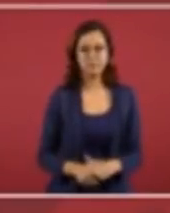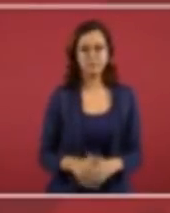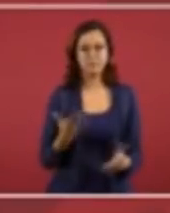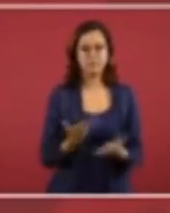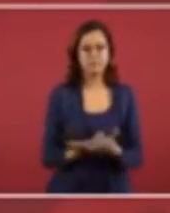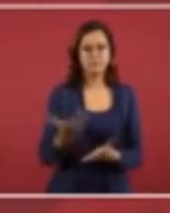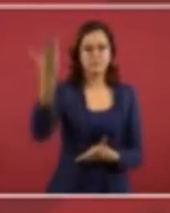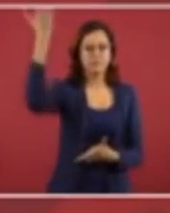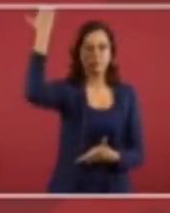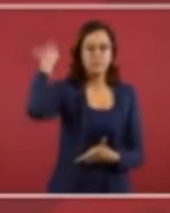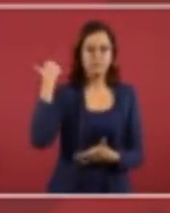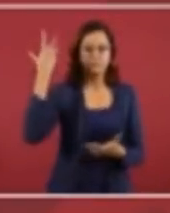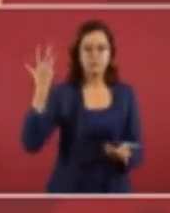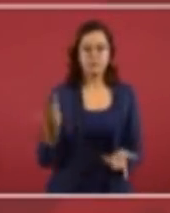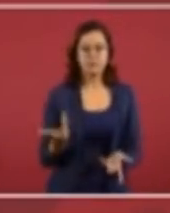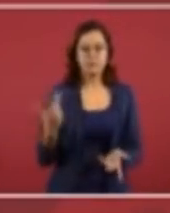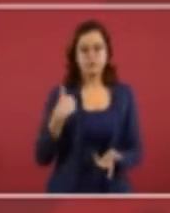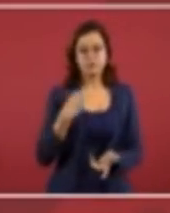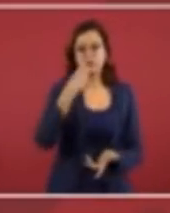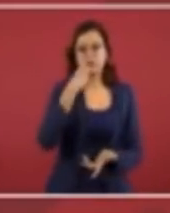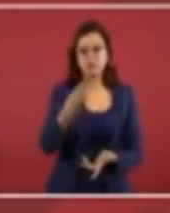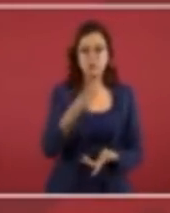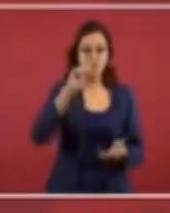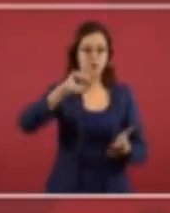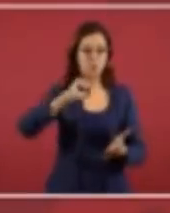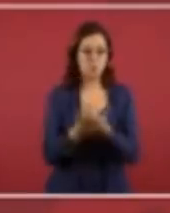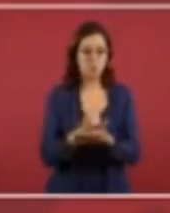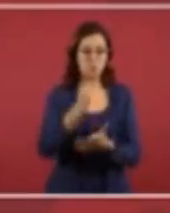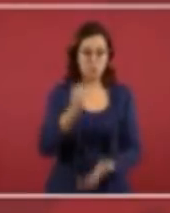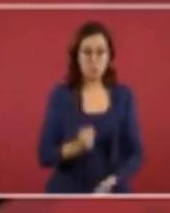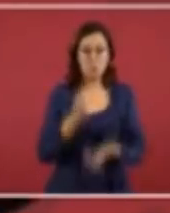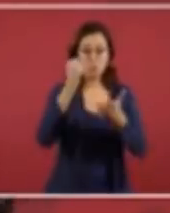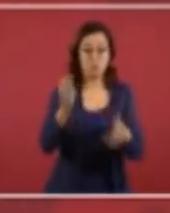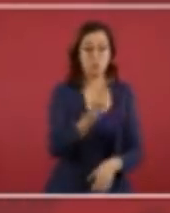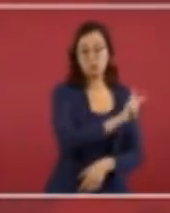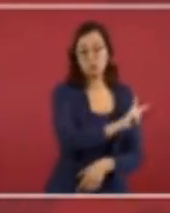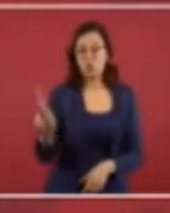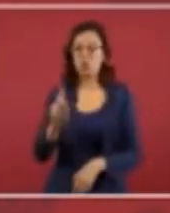Antes, les decía yo, aprobaban el presupuesto por unanimidad.